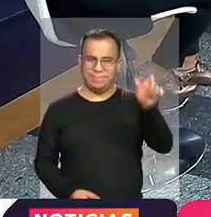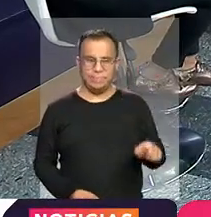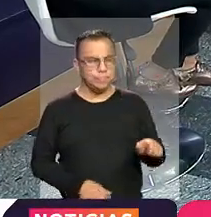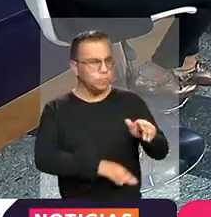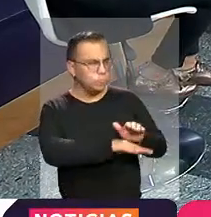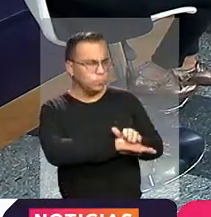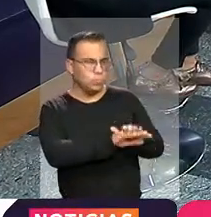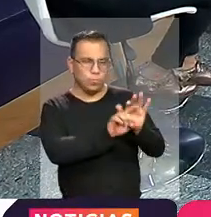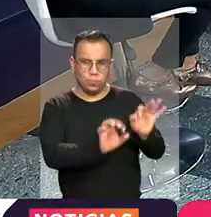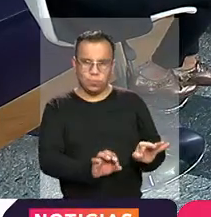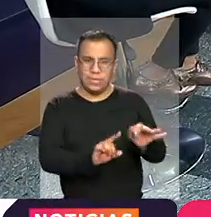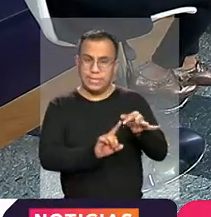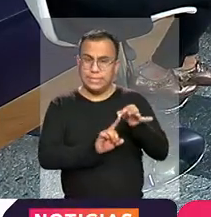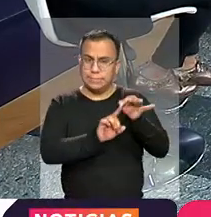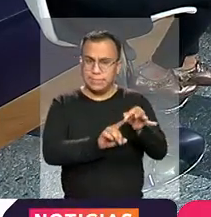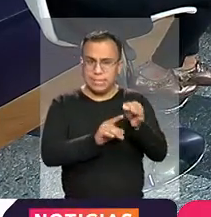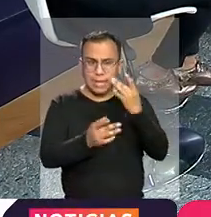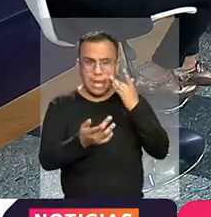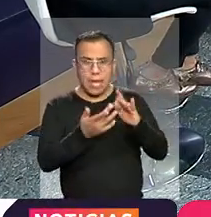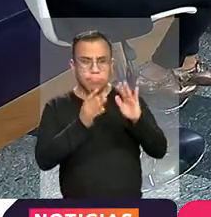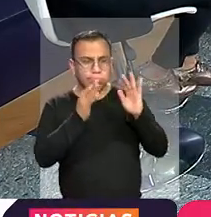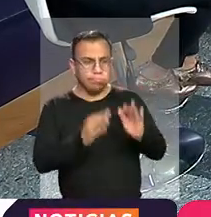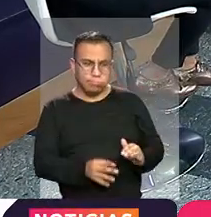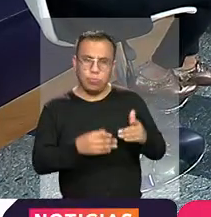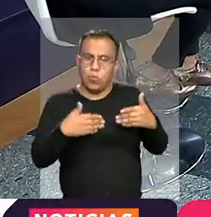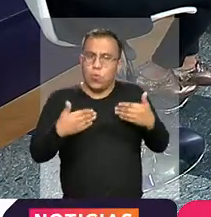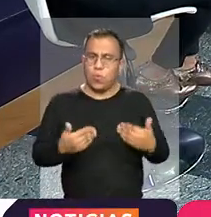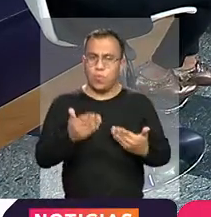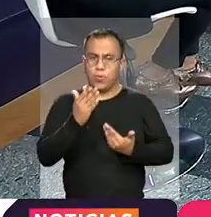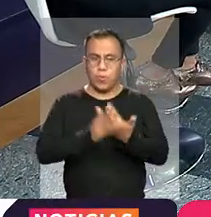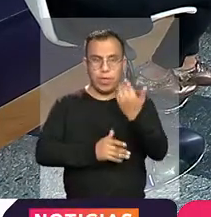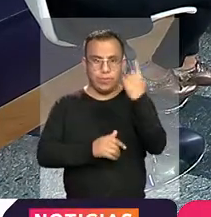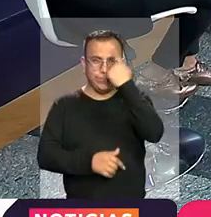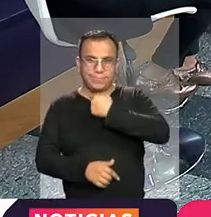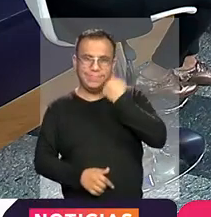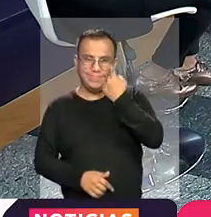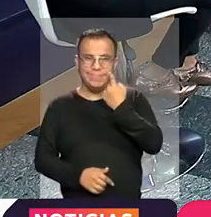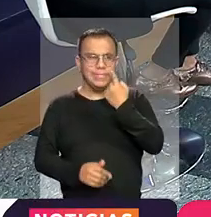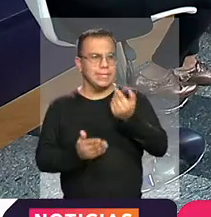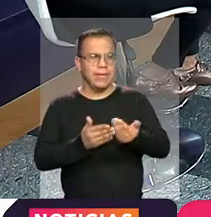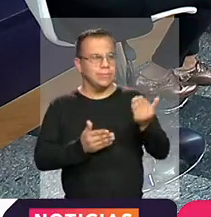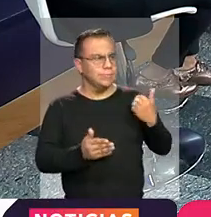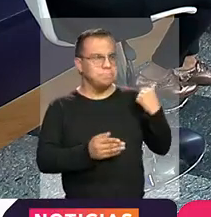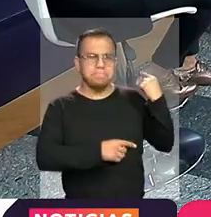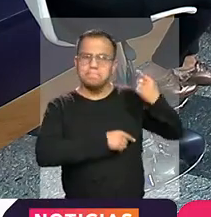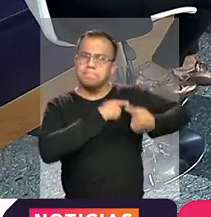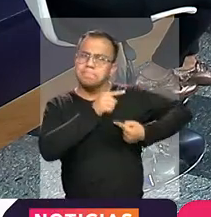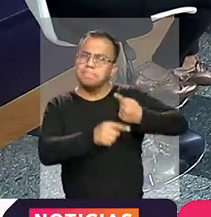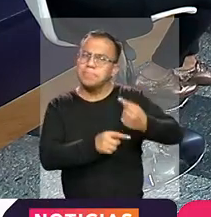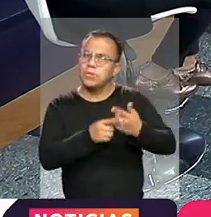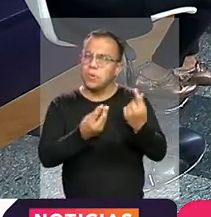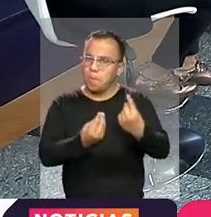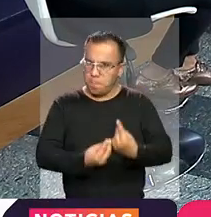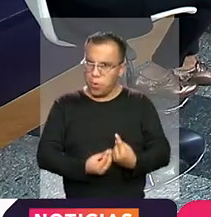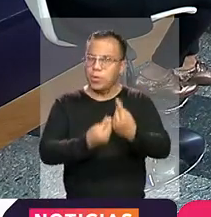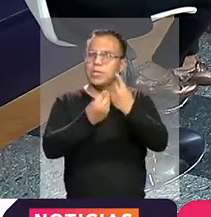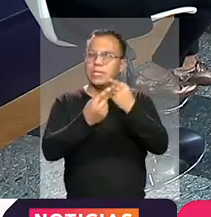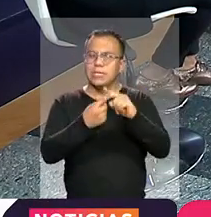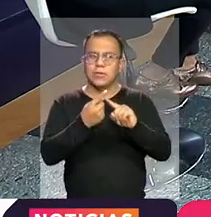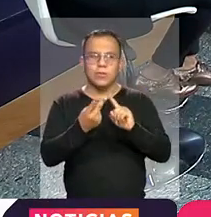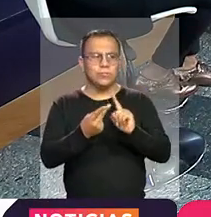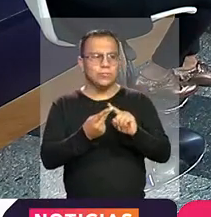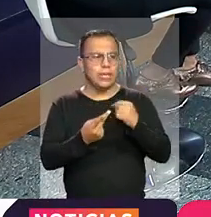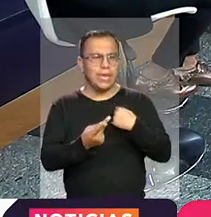en especial nos permite evidenciar la llegada de nuevo que no son tradicionalmente rostros políticos rostros